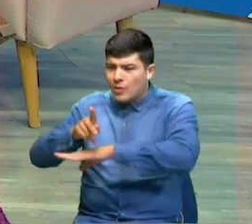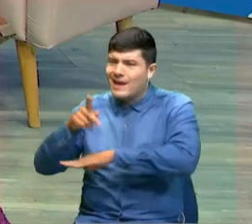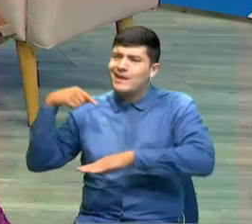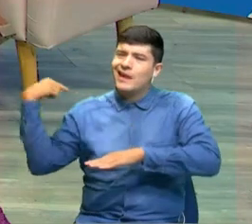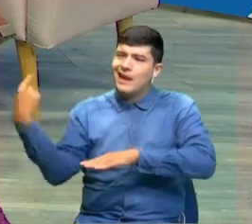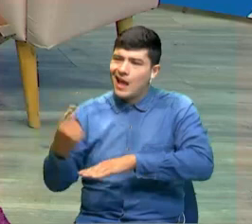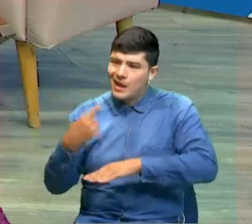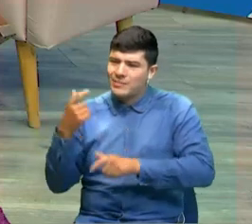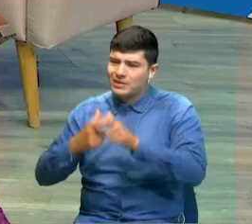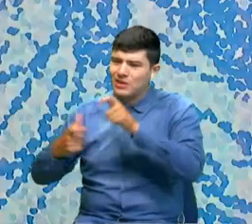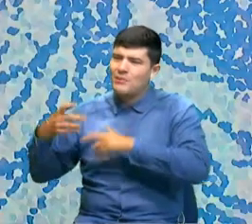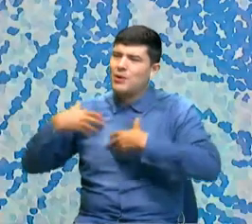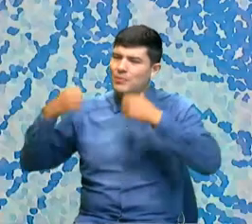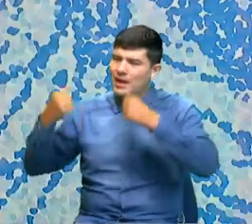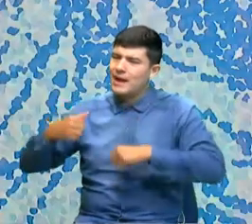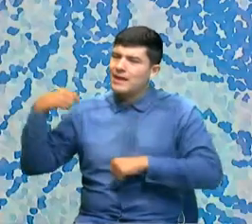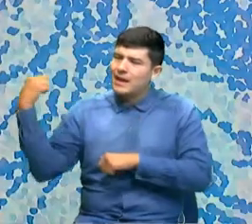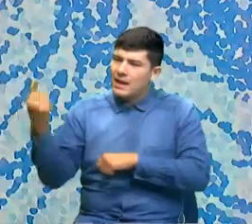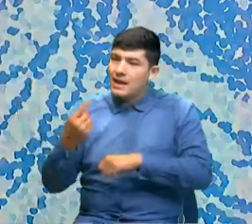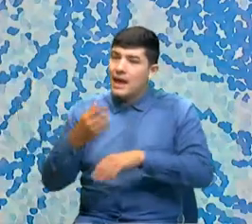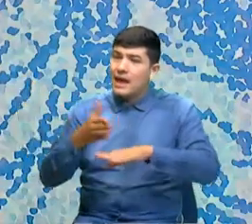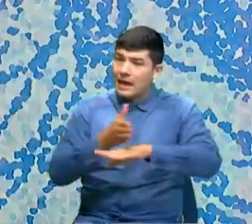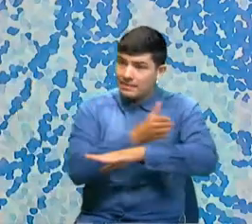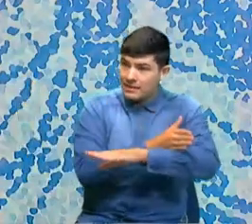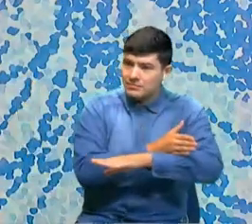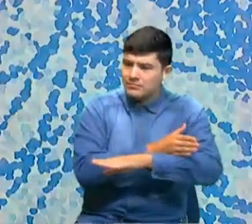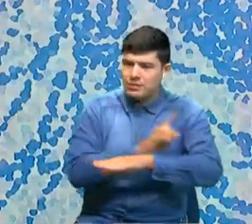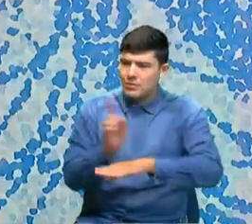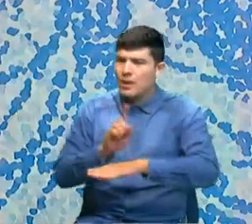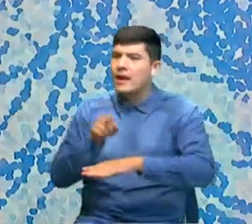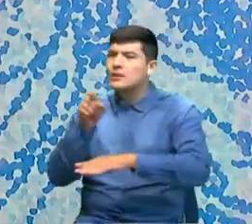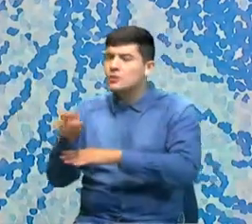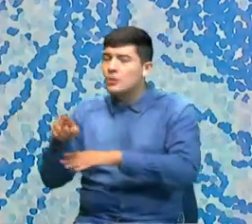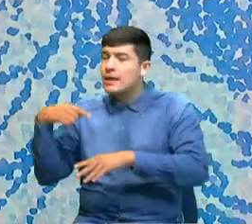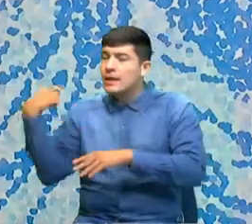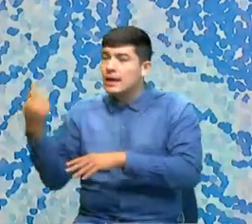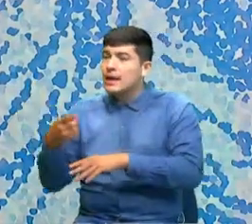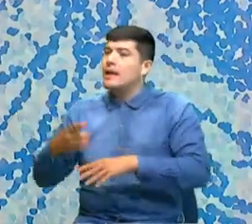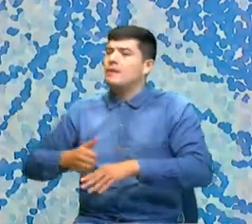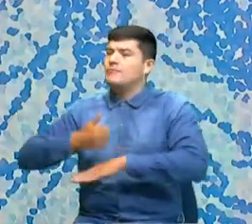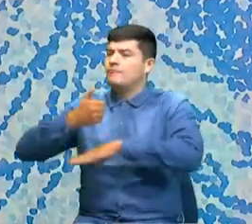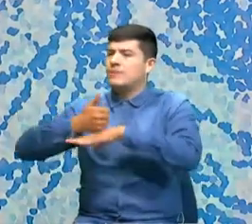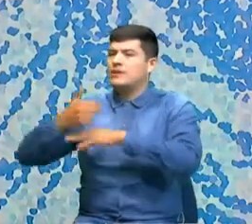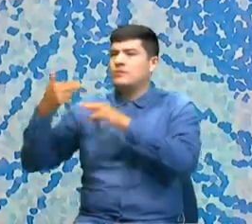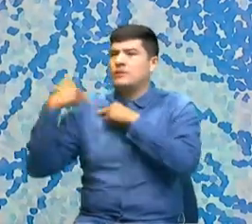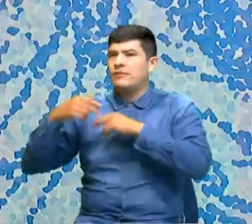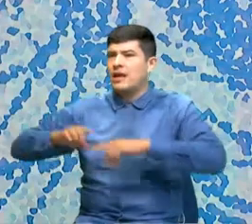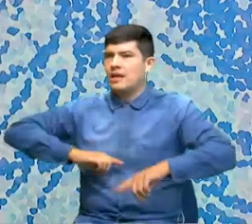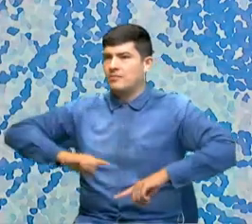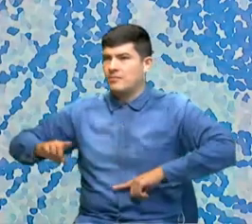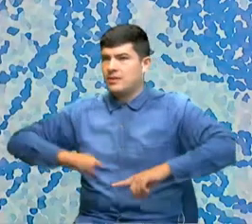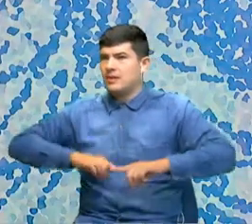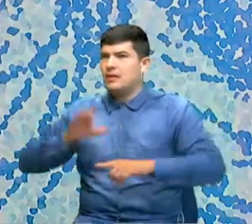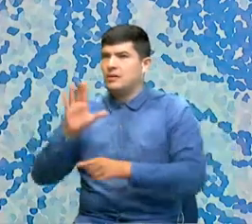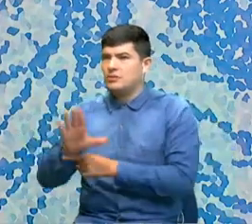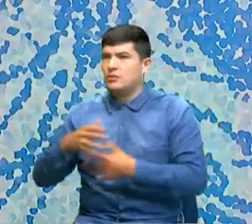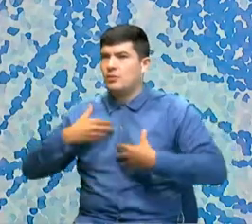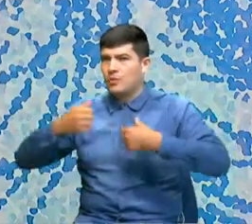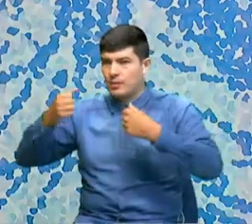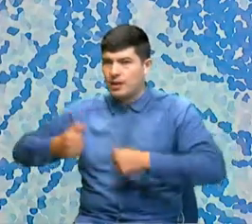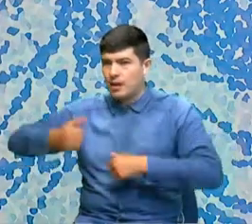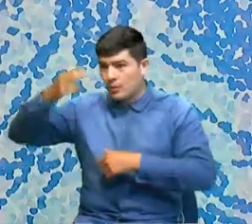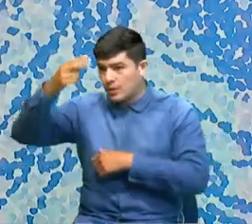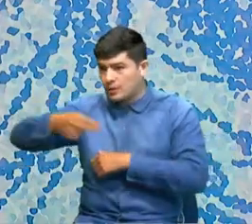de los otros que clasificamos, sí, está a nivel del administrador, en cabeza de la administración de la propiedad